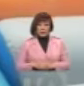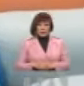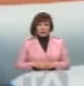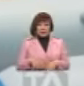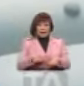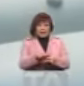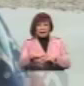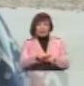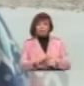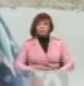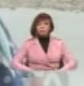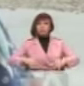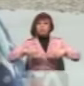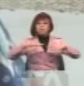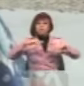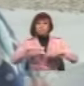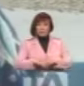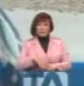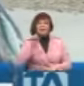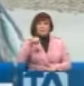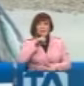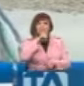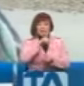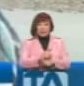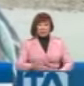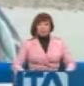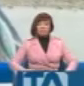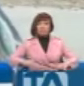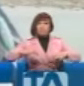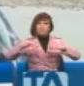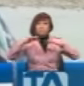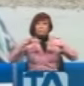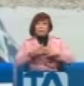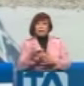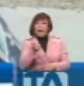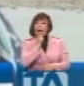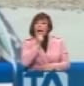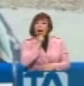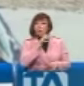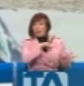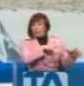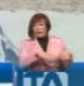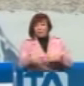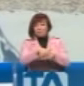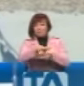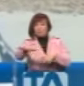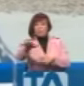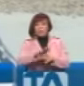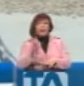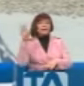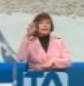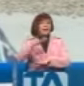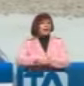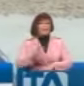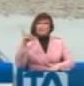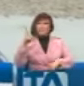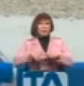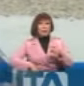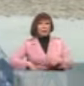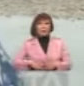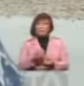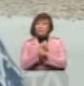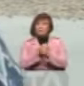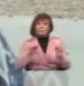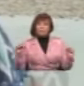río estaba correntoso. Sí, estaba crecido el río y la corriente le llevó y por la tarde no avanzamos ya a rescatarle. Le